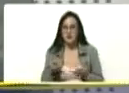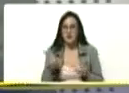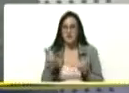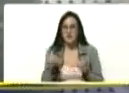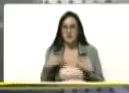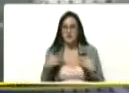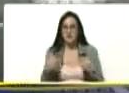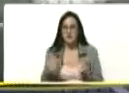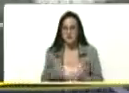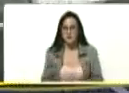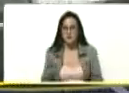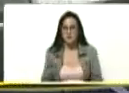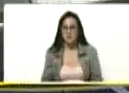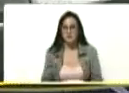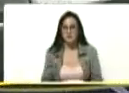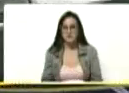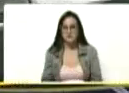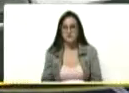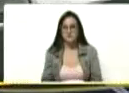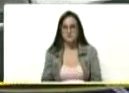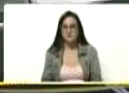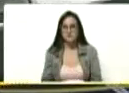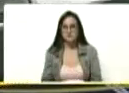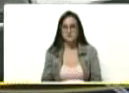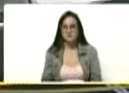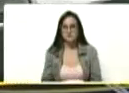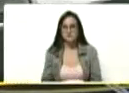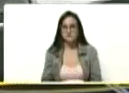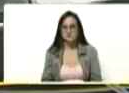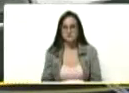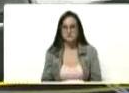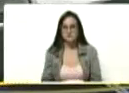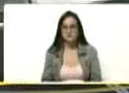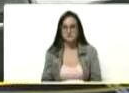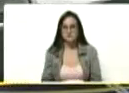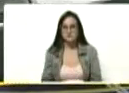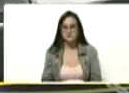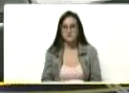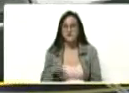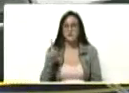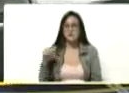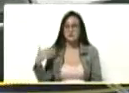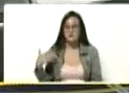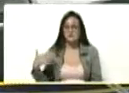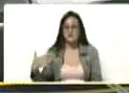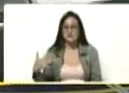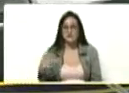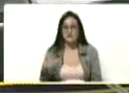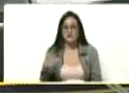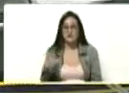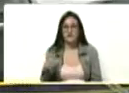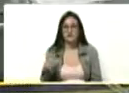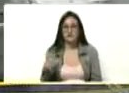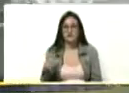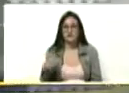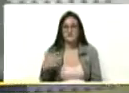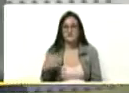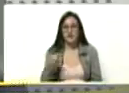salud, especially during the extraordinary challenges of COVID-19, sobre todo durante el enfrentamiento a los extraordinarios retos de